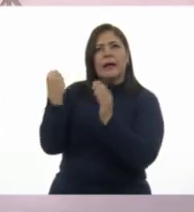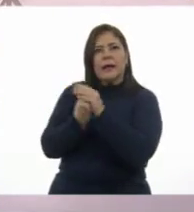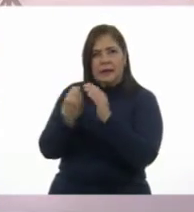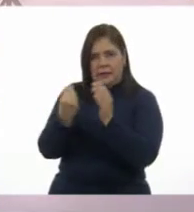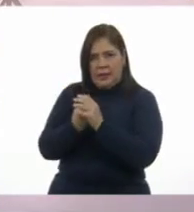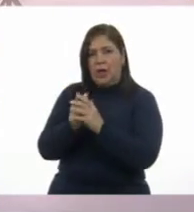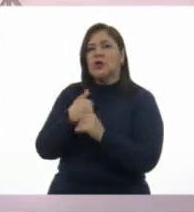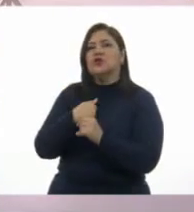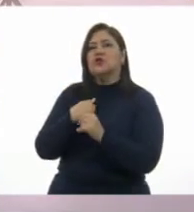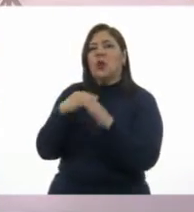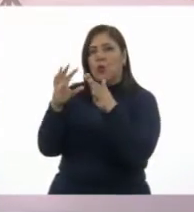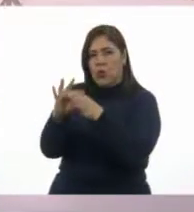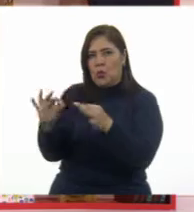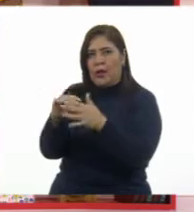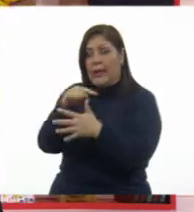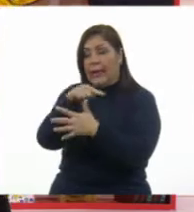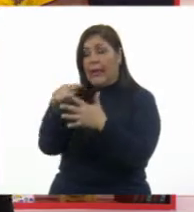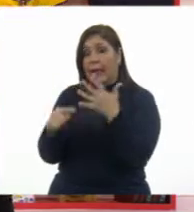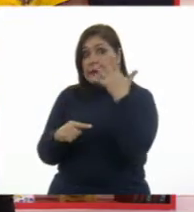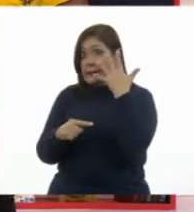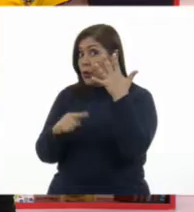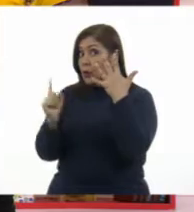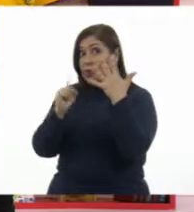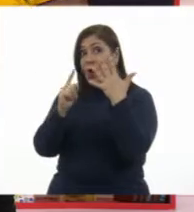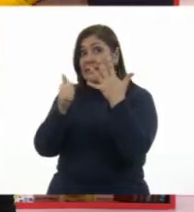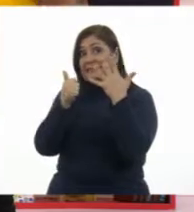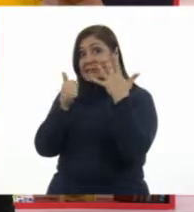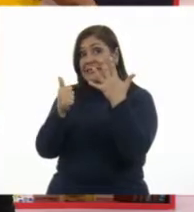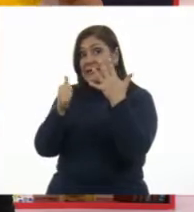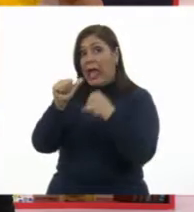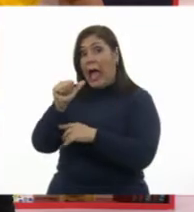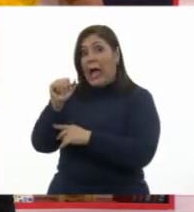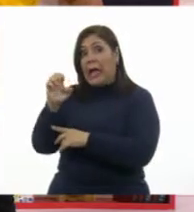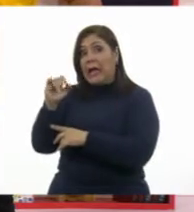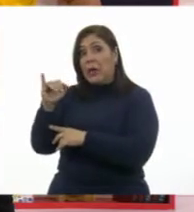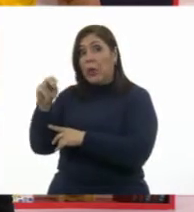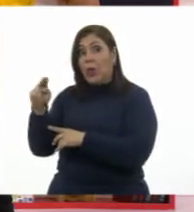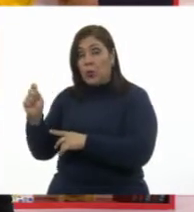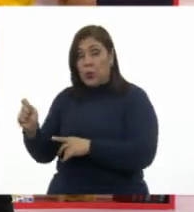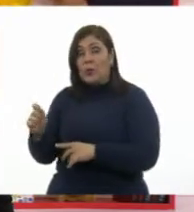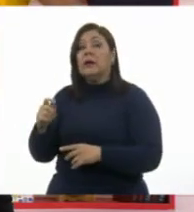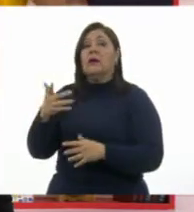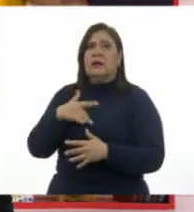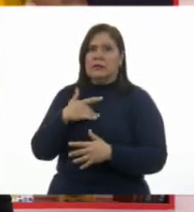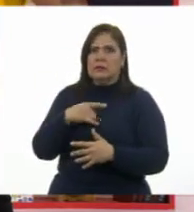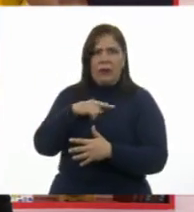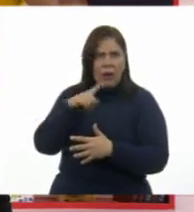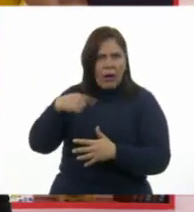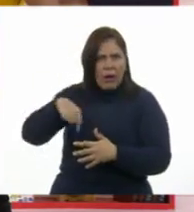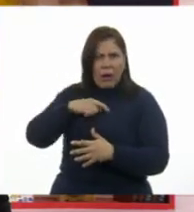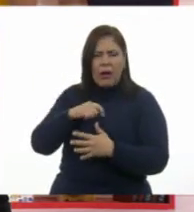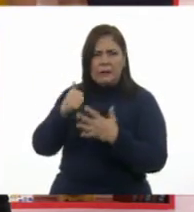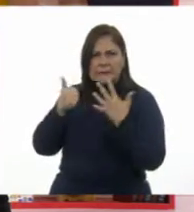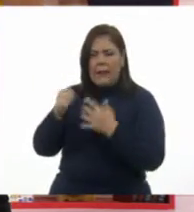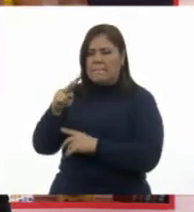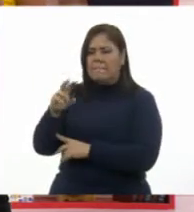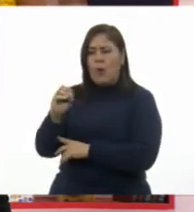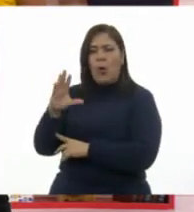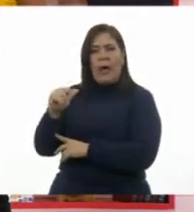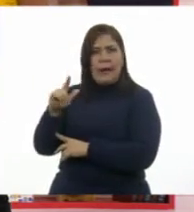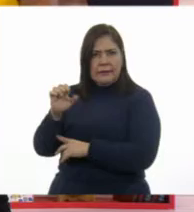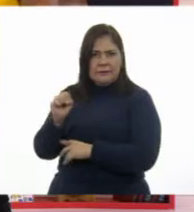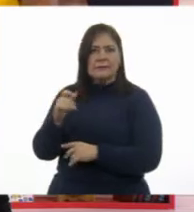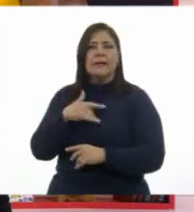dijimos que nosotros tenemos 6 vocales. Fíjate que nosotros sí tenemos las 6 vocales. 6 vocales. Bup, emelak, vocal,